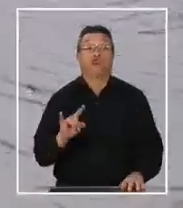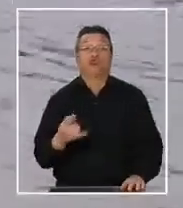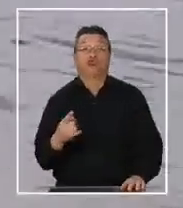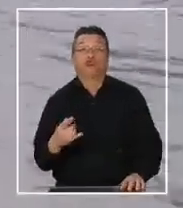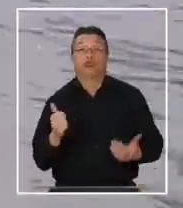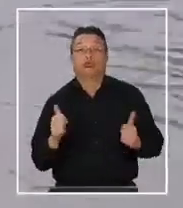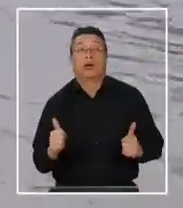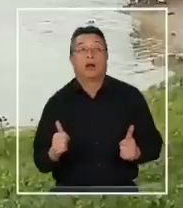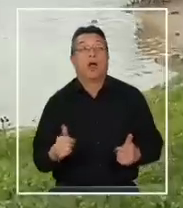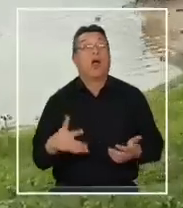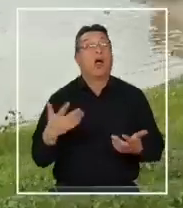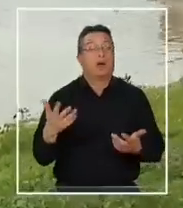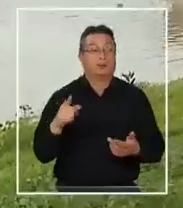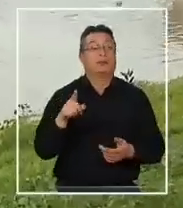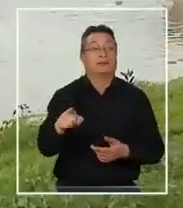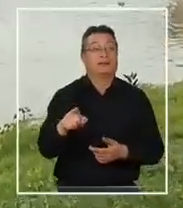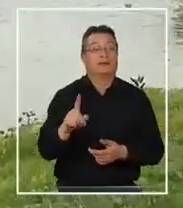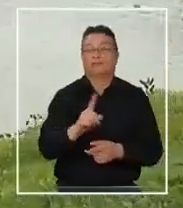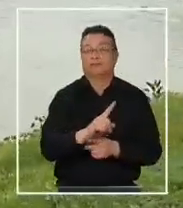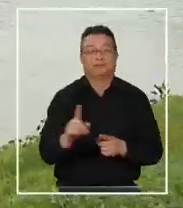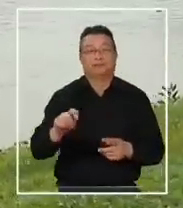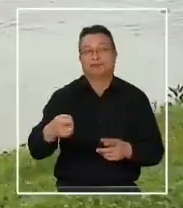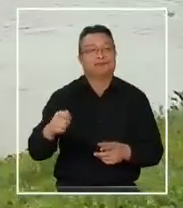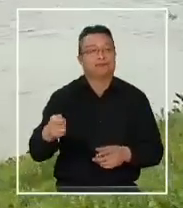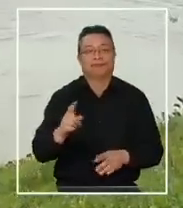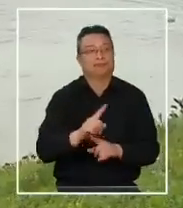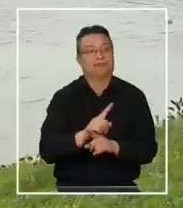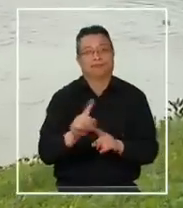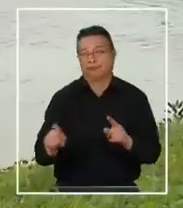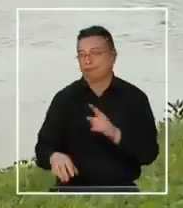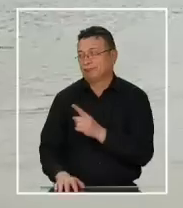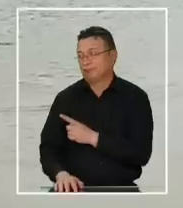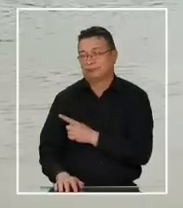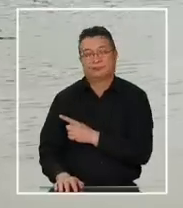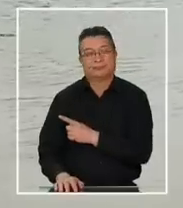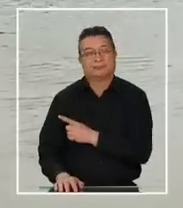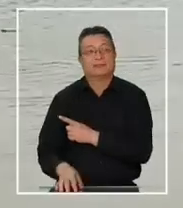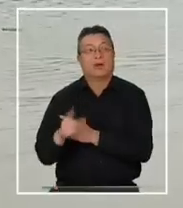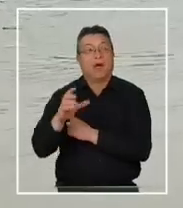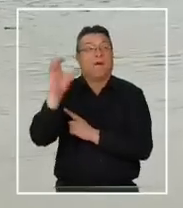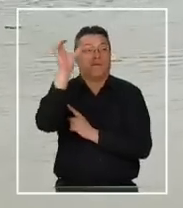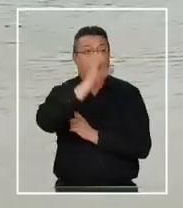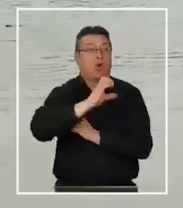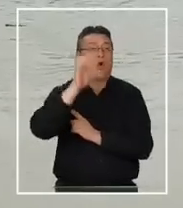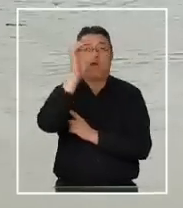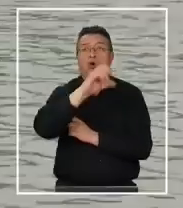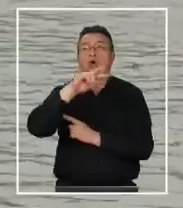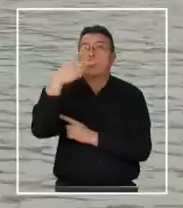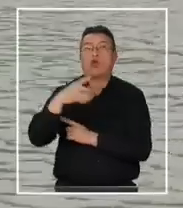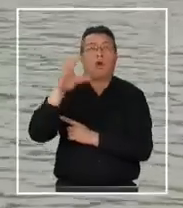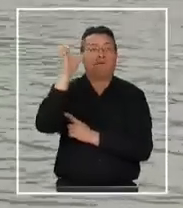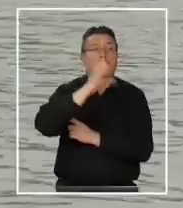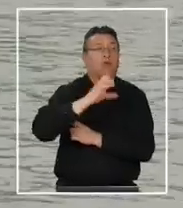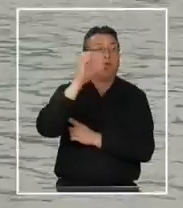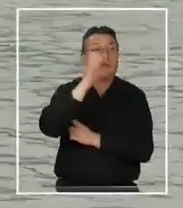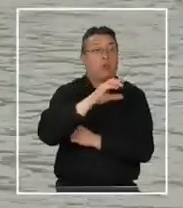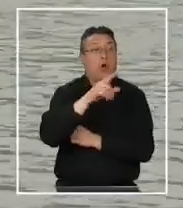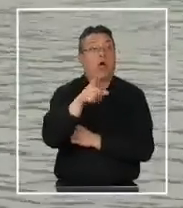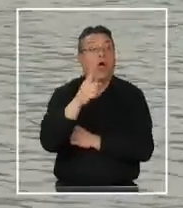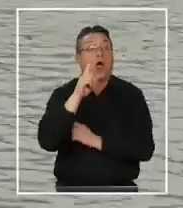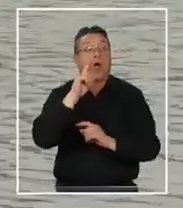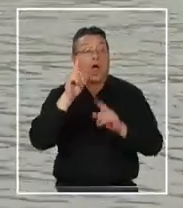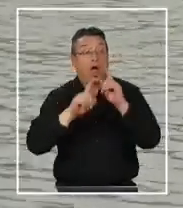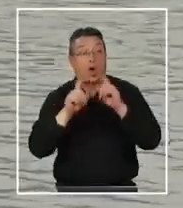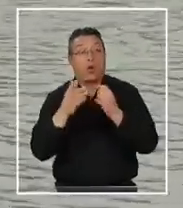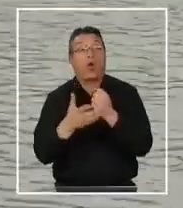sus vehículos a tiempo, ya que este auto no corrió la misma suerte. Por cielo, mar y tierra buscaban a su dueño. Incluso